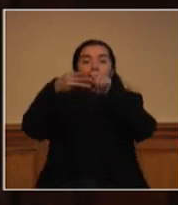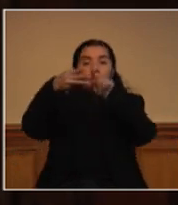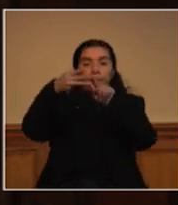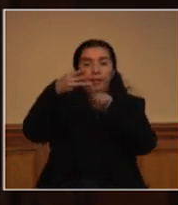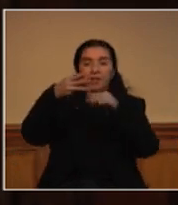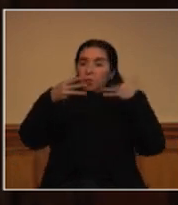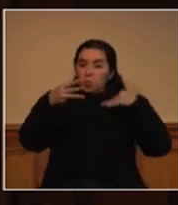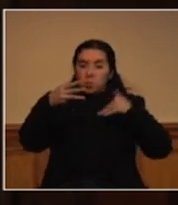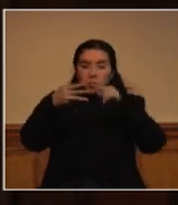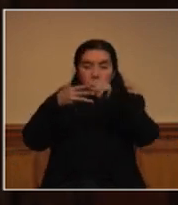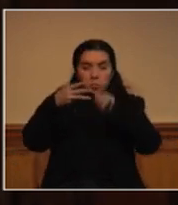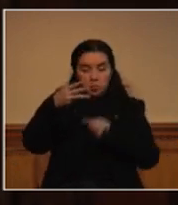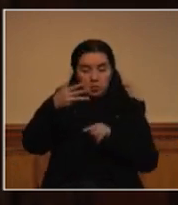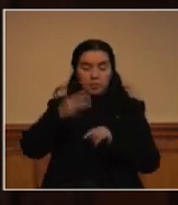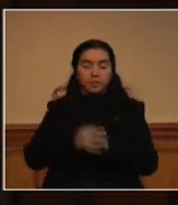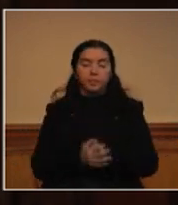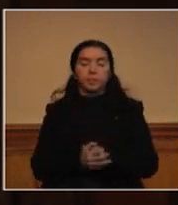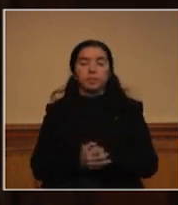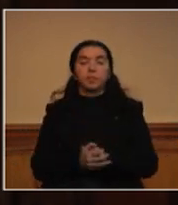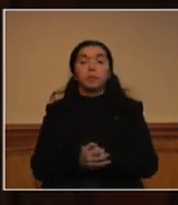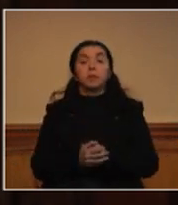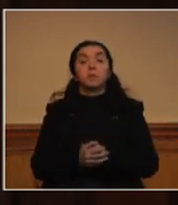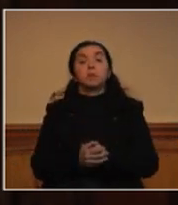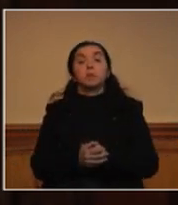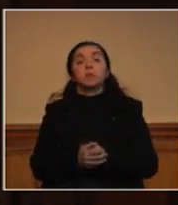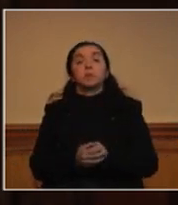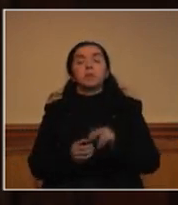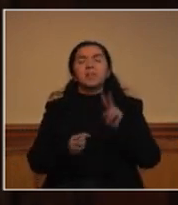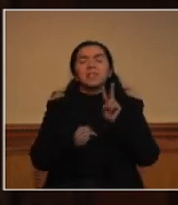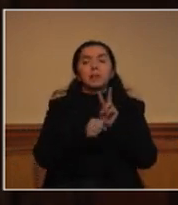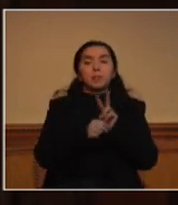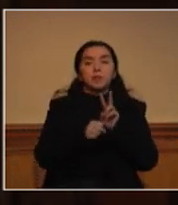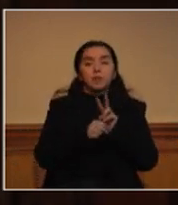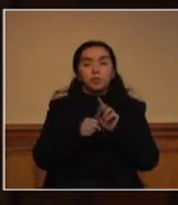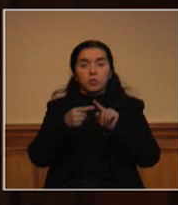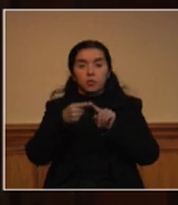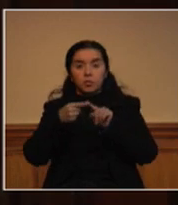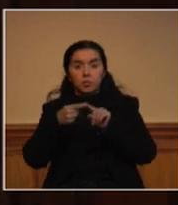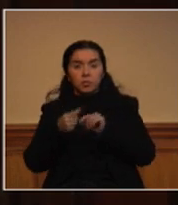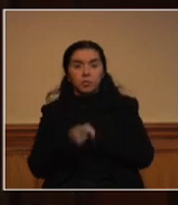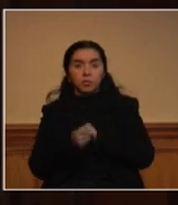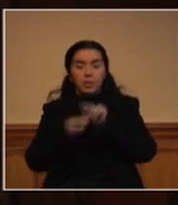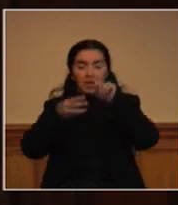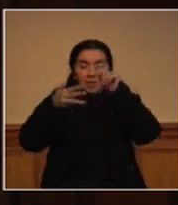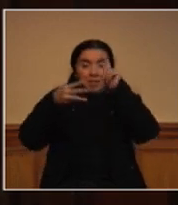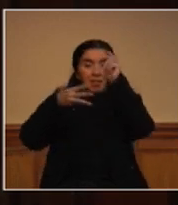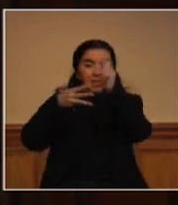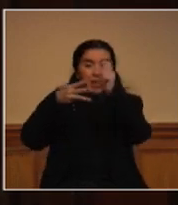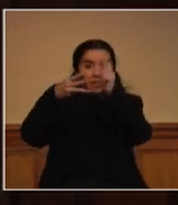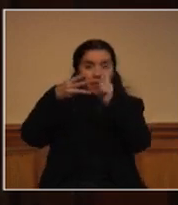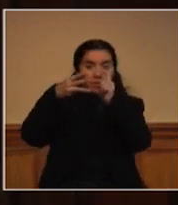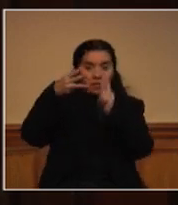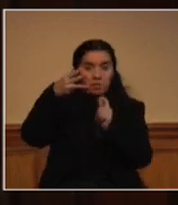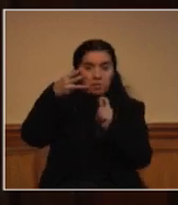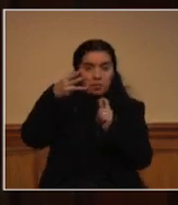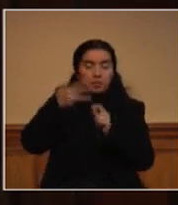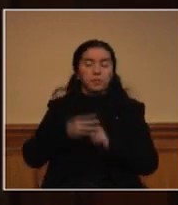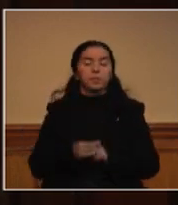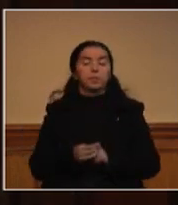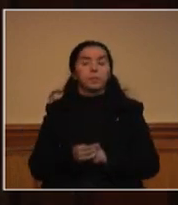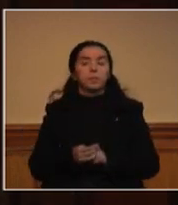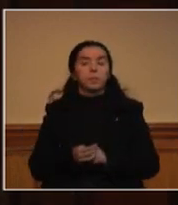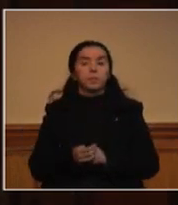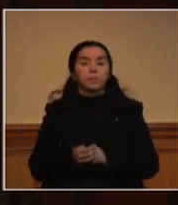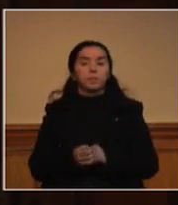aspectos claves. Según nos dice la profesora Musselwhite, le llama las tres T's. Estas son